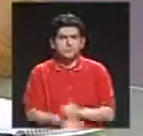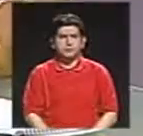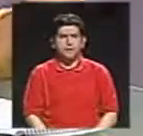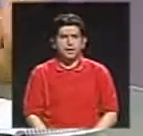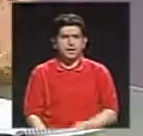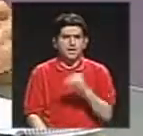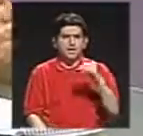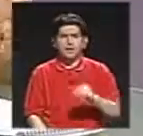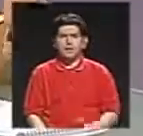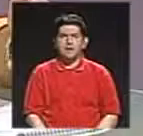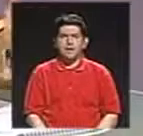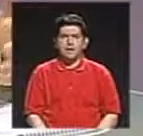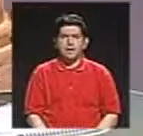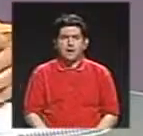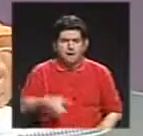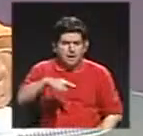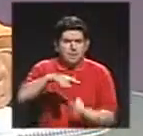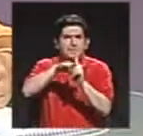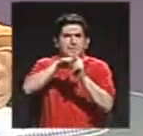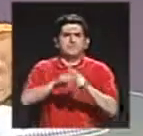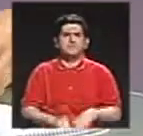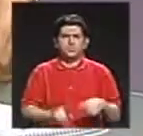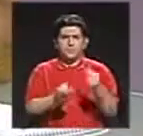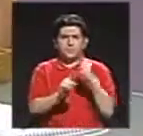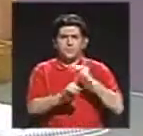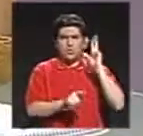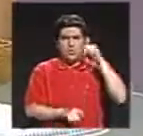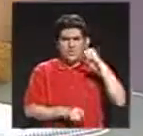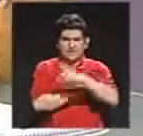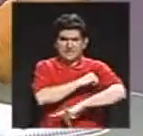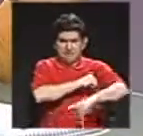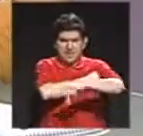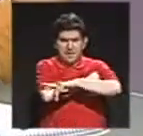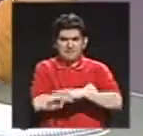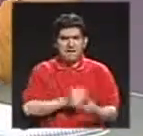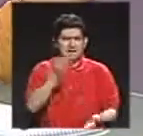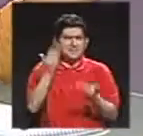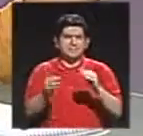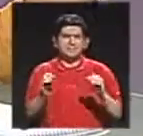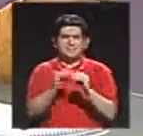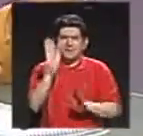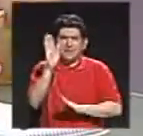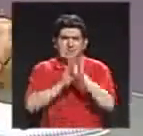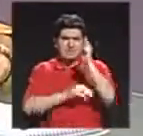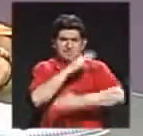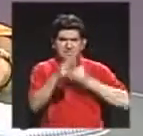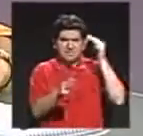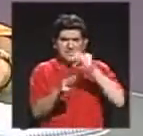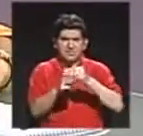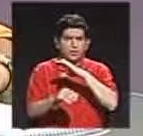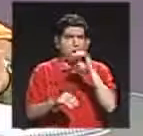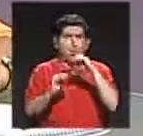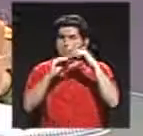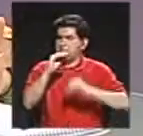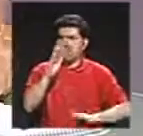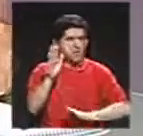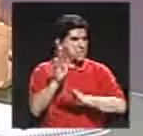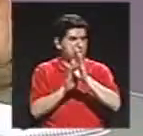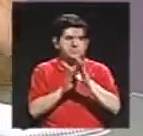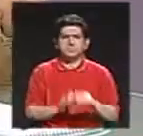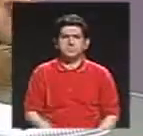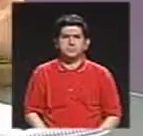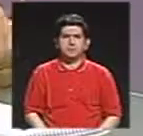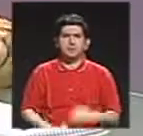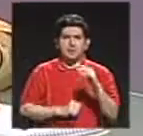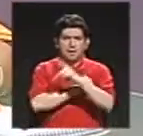explosión de la violencia machista en en los países más digamos desarrollados del mundo y también en los menos desarrollados y en un